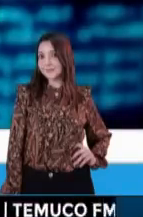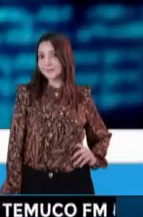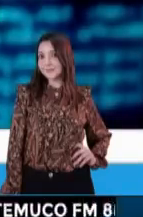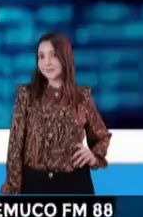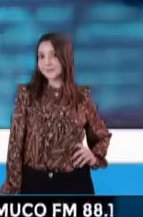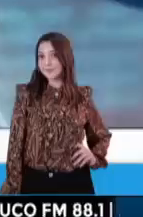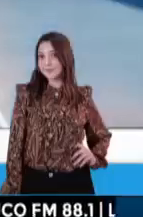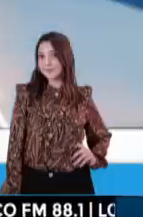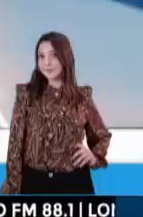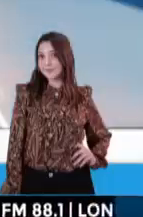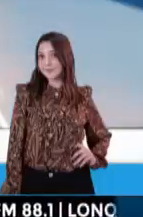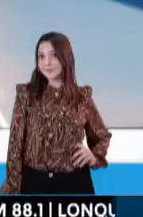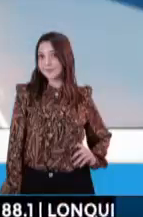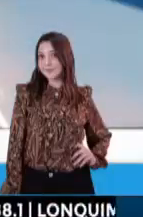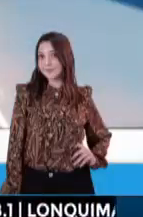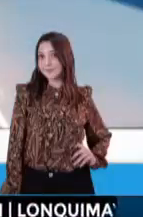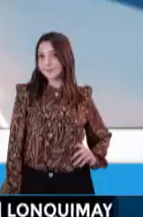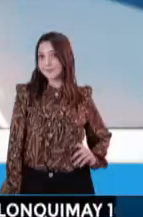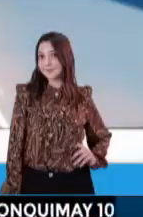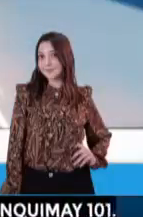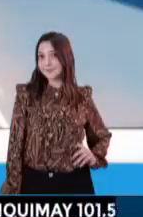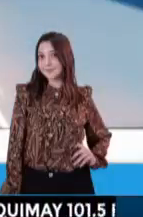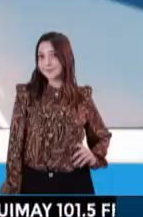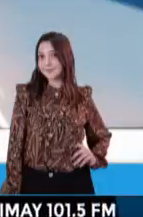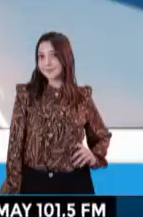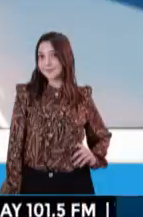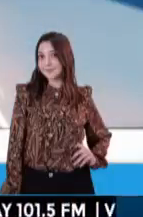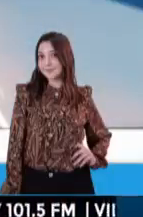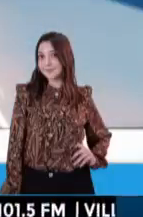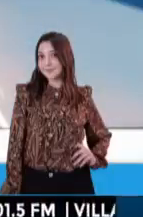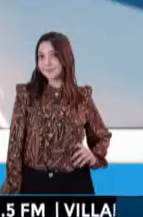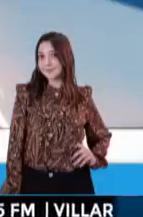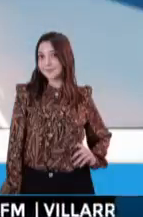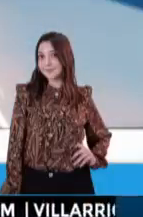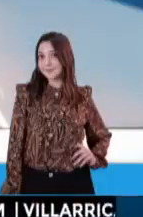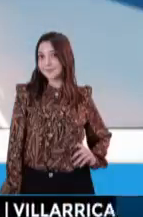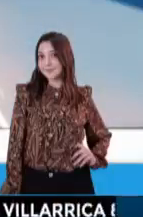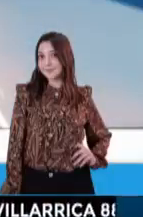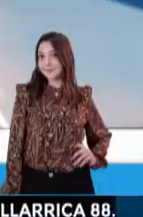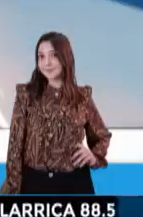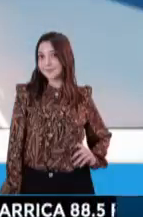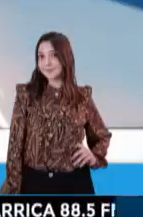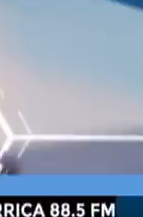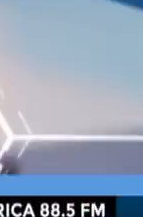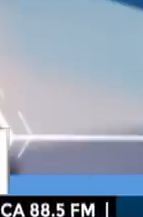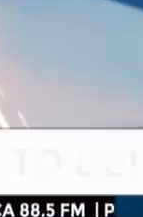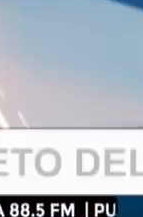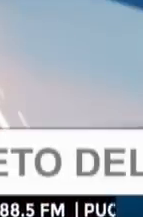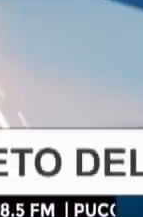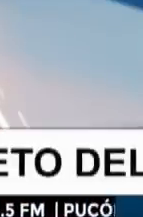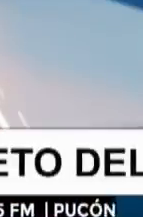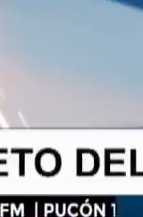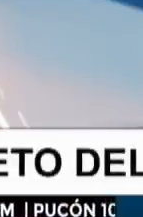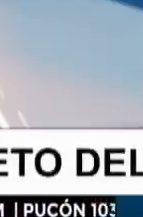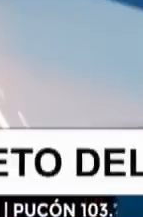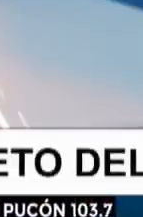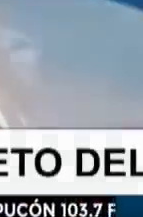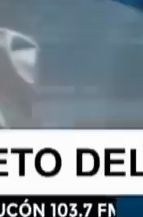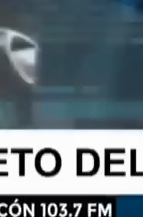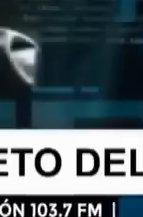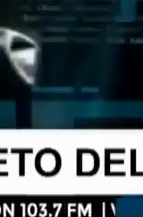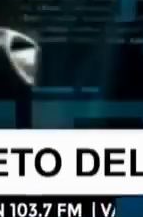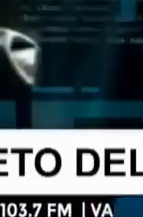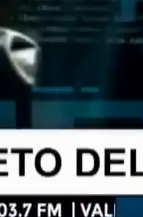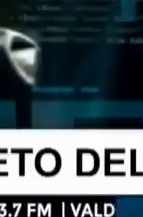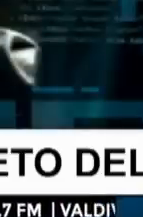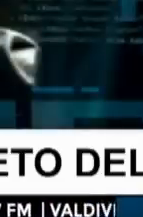semana pasada, no sería suficiente. Es fundamental que se persigan las responsabilidades que correspondan. No basta